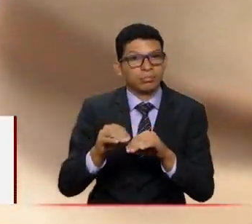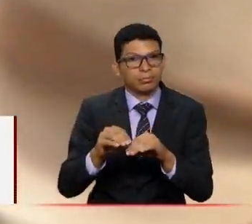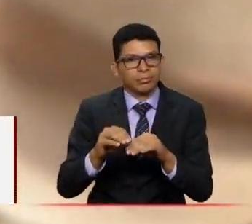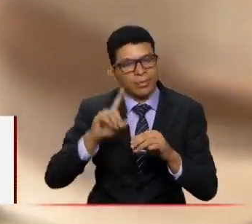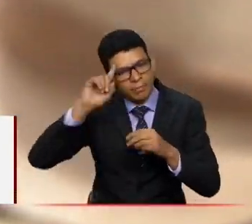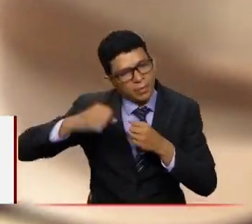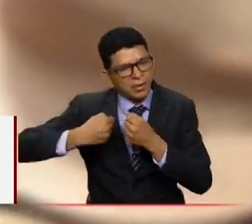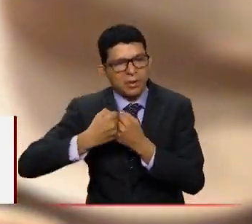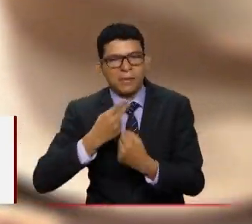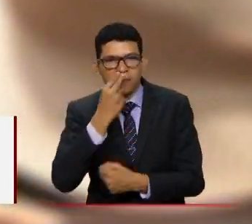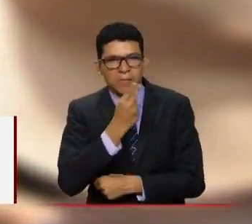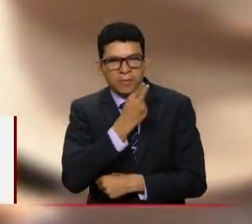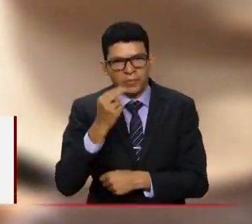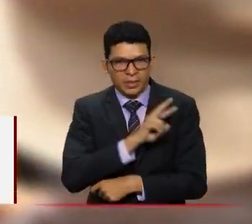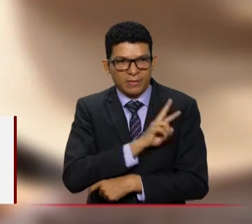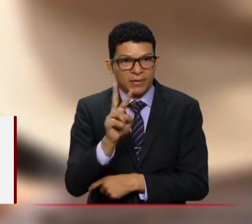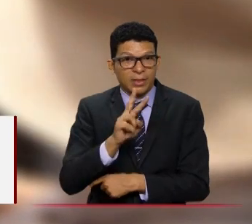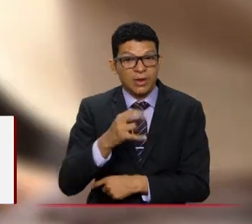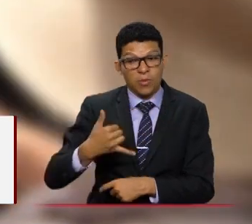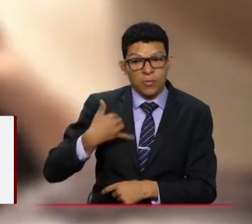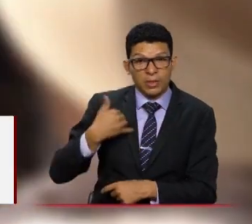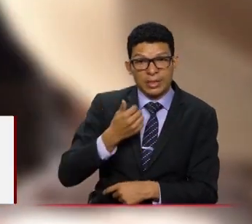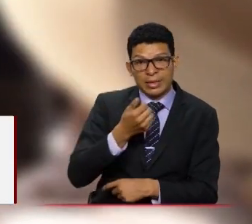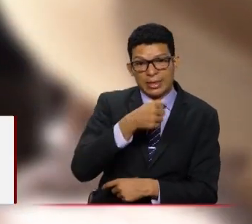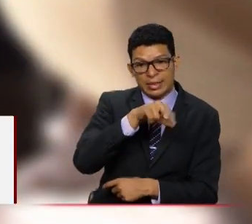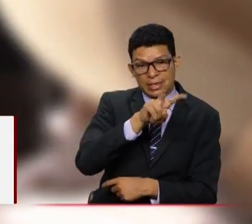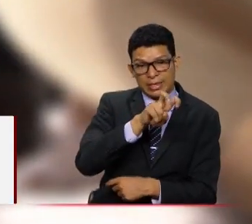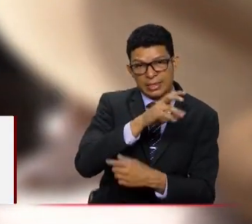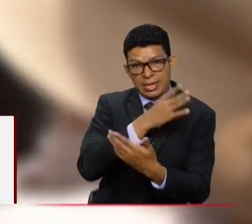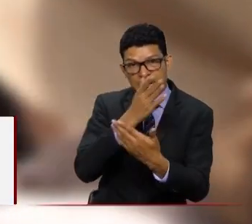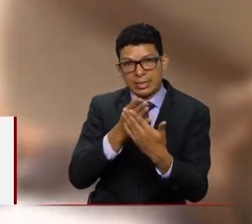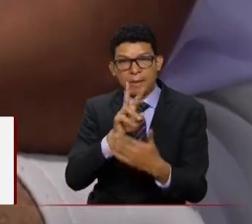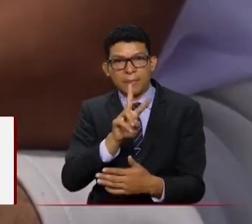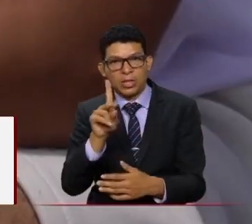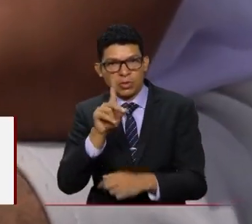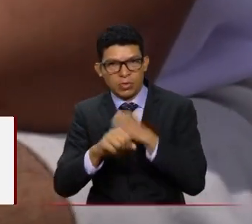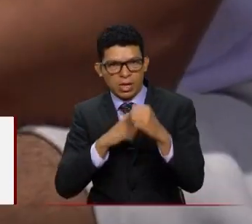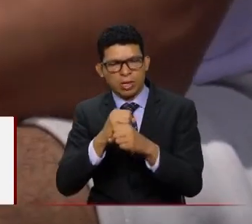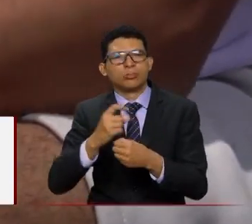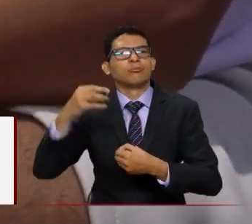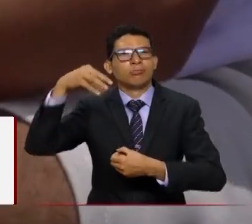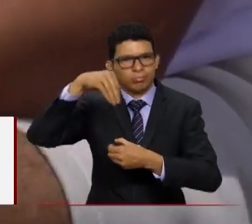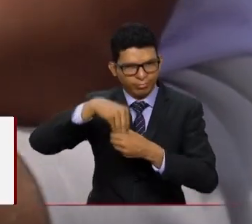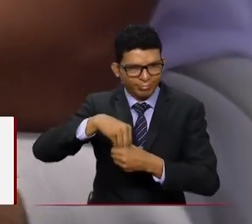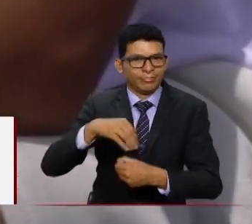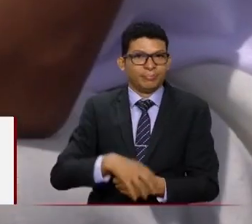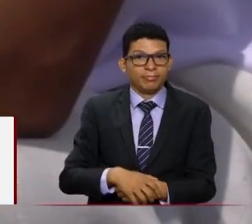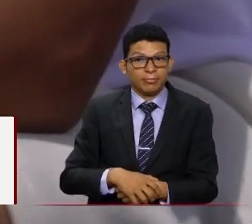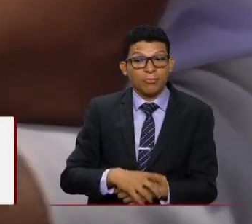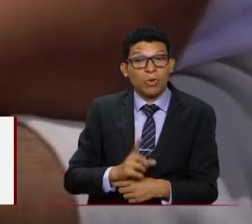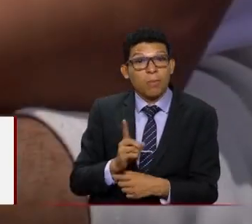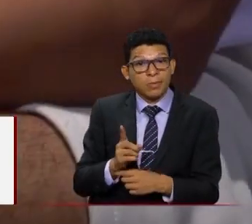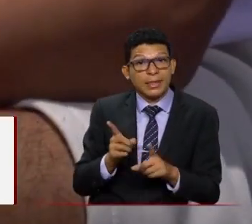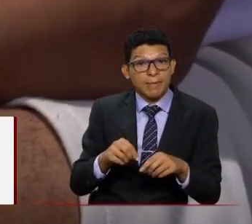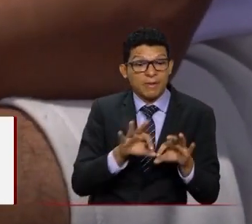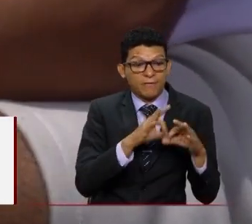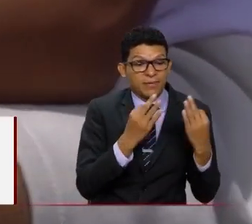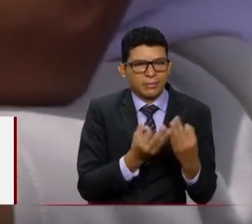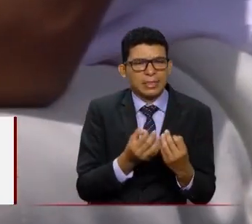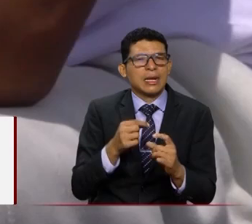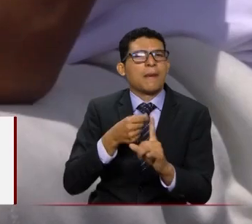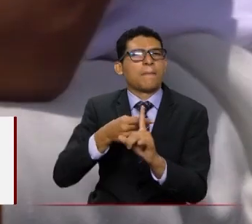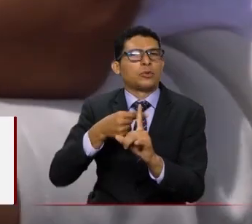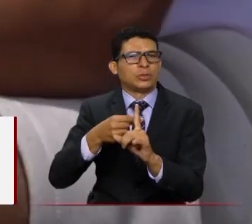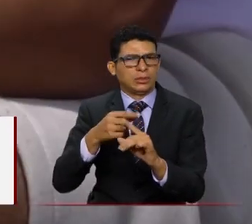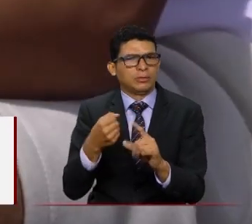Valle, jóvenes entre los 17 y los 21 años están participando. Ellos y sus familias han impactado positivamente a